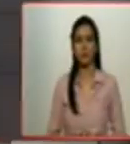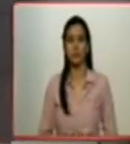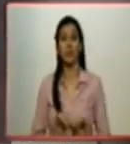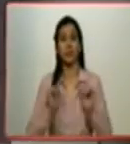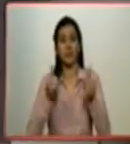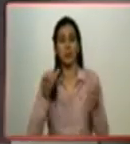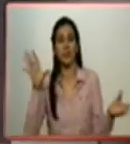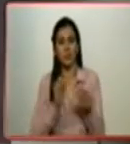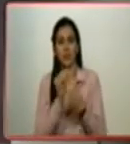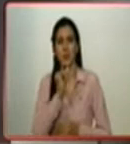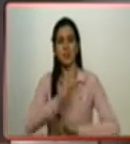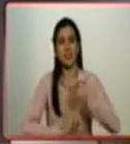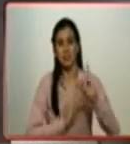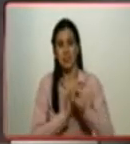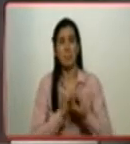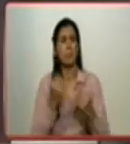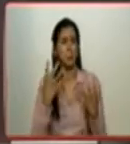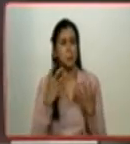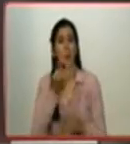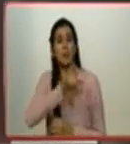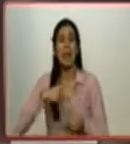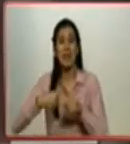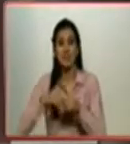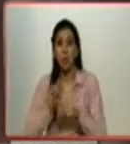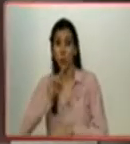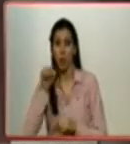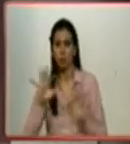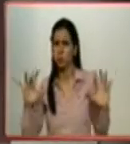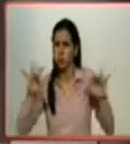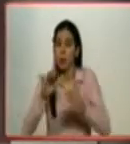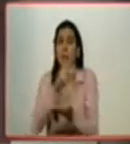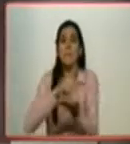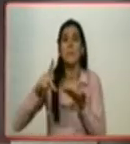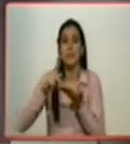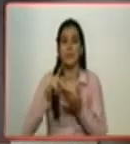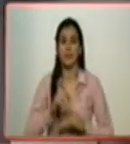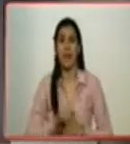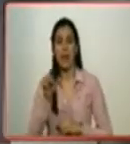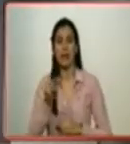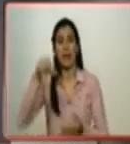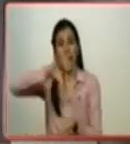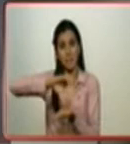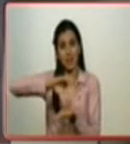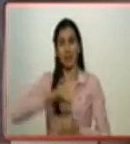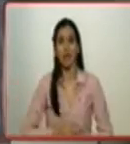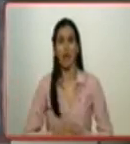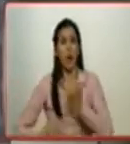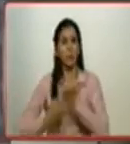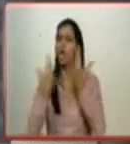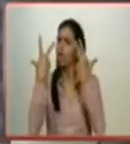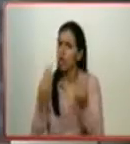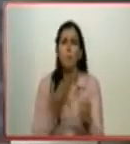Iniciamos nuestro recorrido internacional. Miles de griegos llenaron este lunes la céntrica Plaza Sintagma de Atenas para respaldar el no a